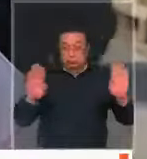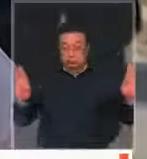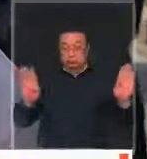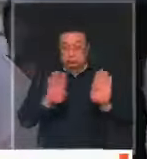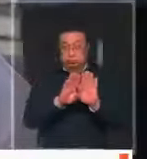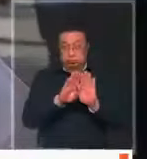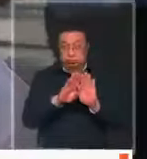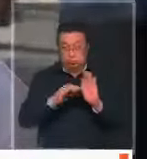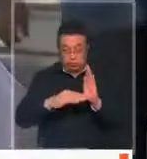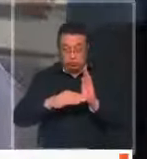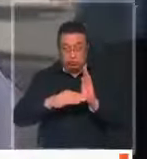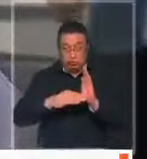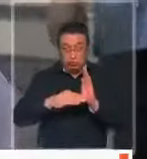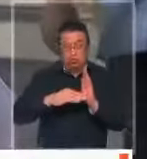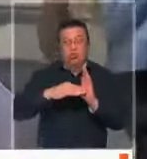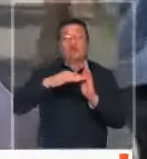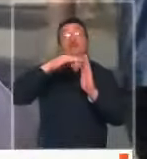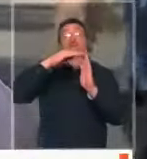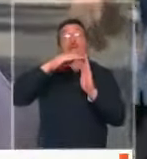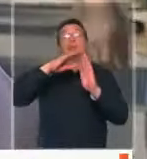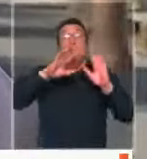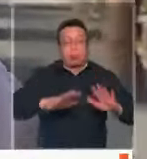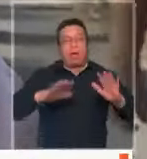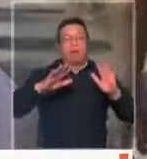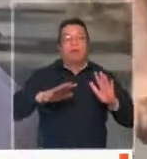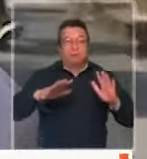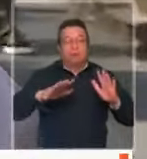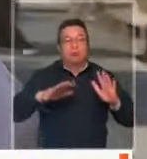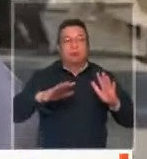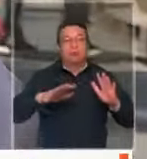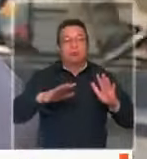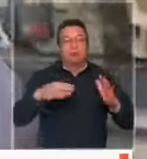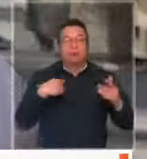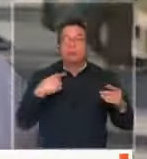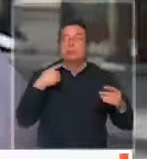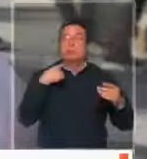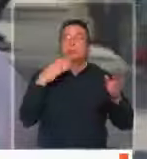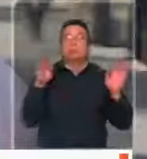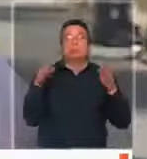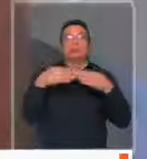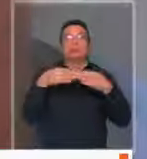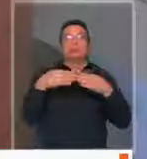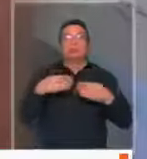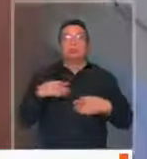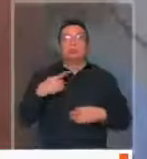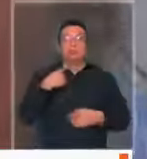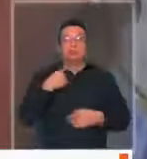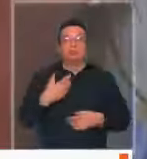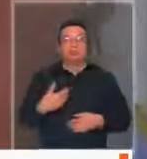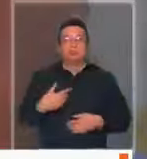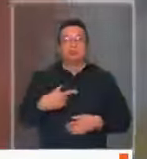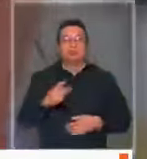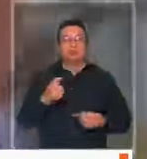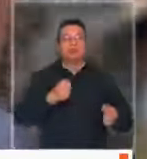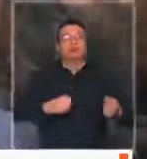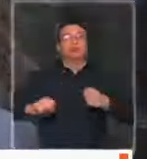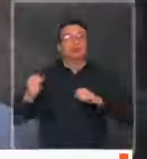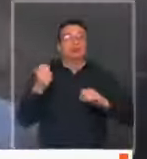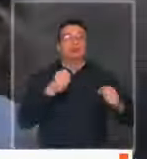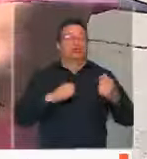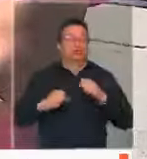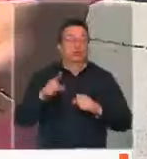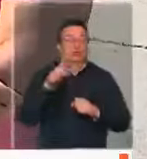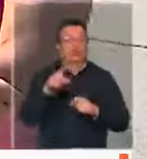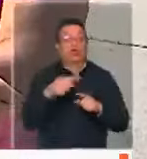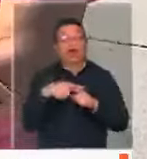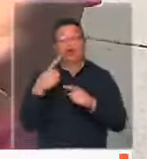va andando y queda atascado. ¿Se quedaron encerrados? Encerrado, nos quedamos encerrados. Minutos de desesperación que vivió junto